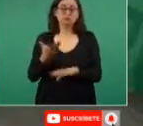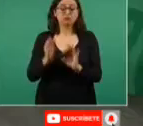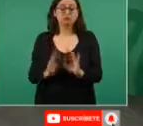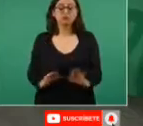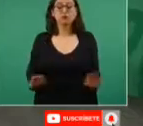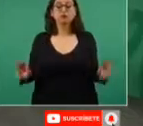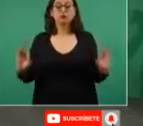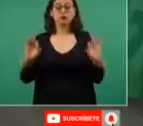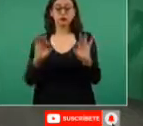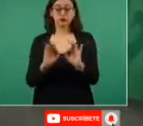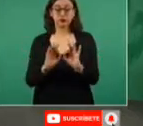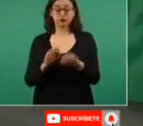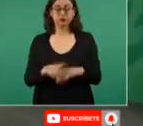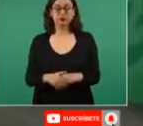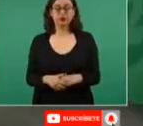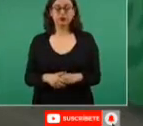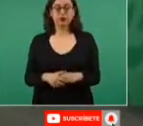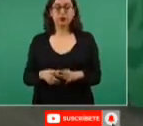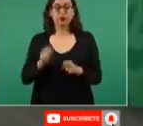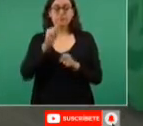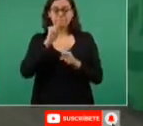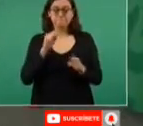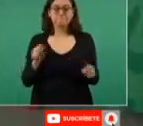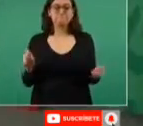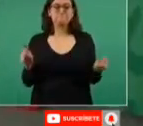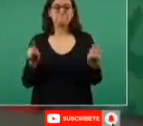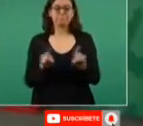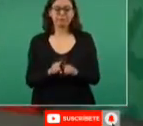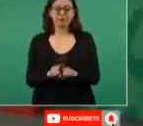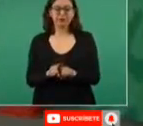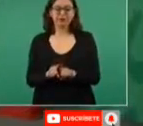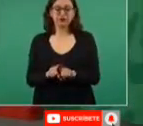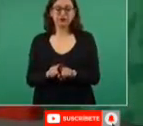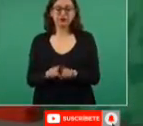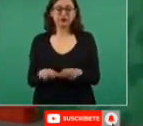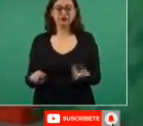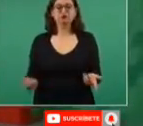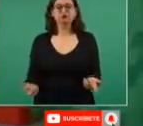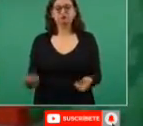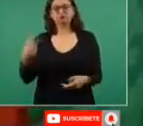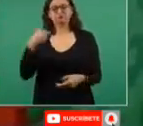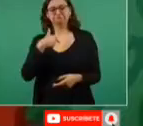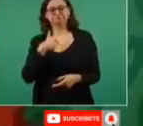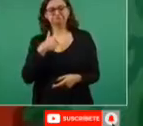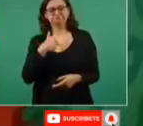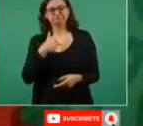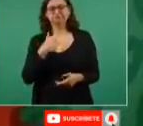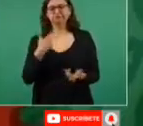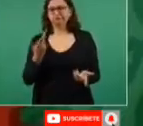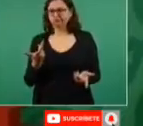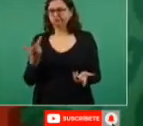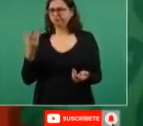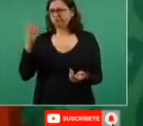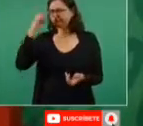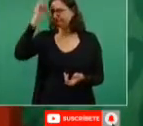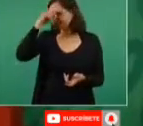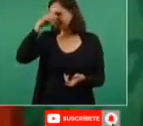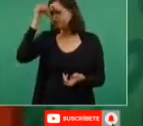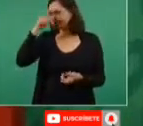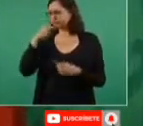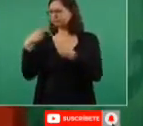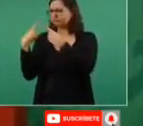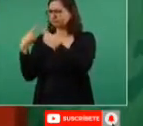he recibido tanto opiniones de maestros